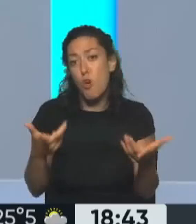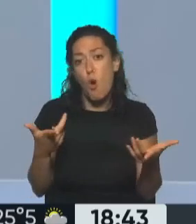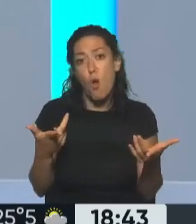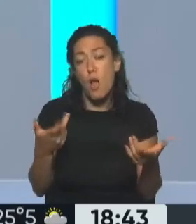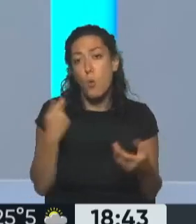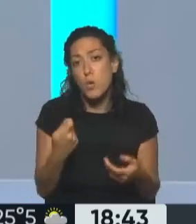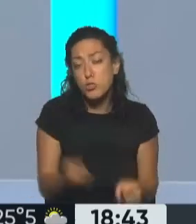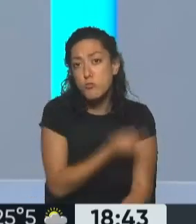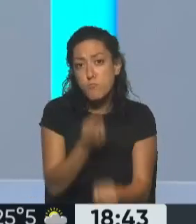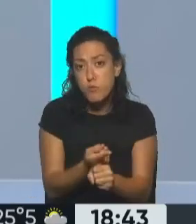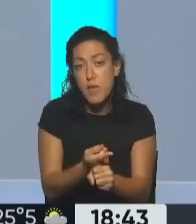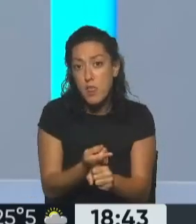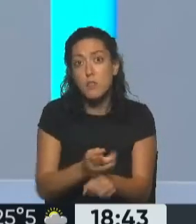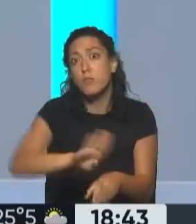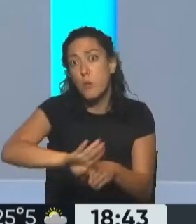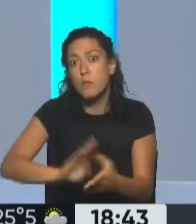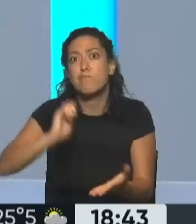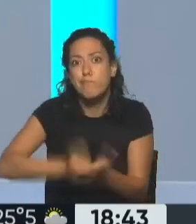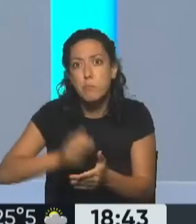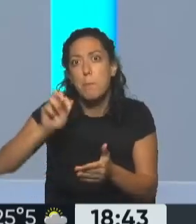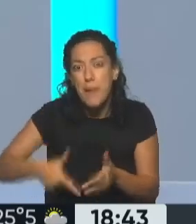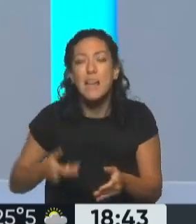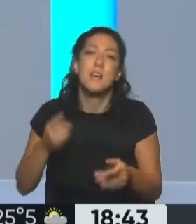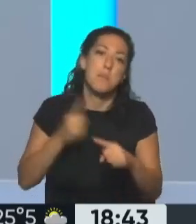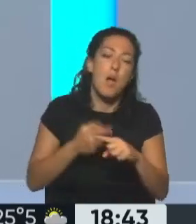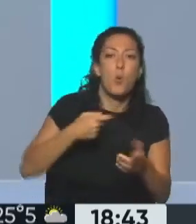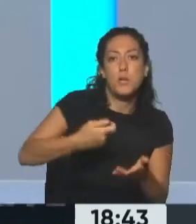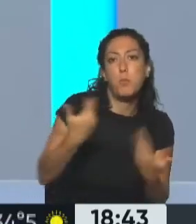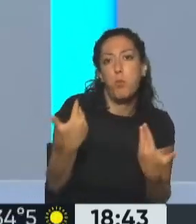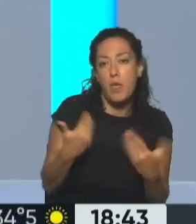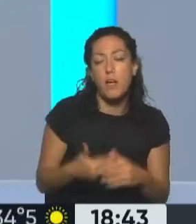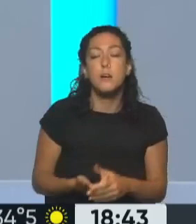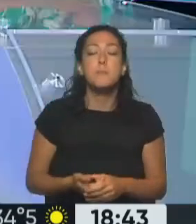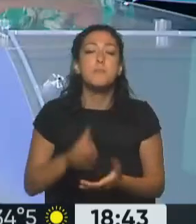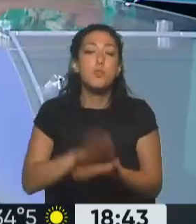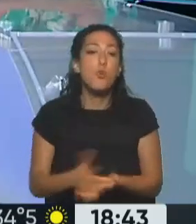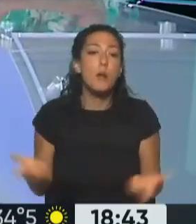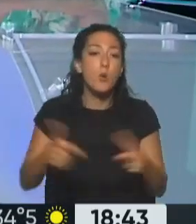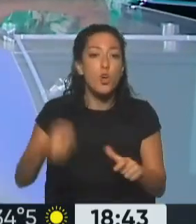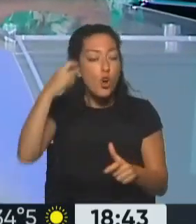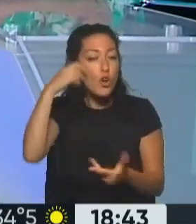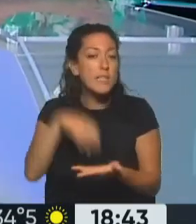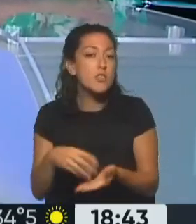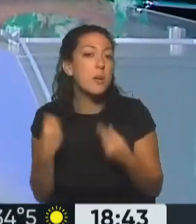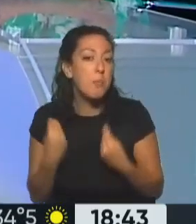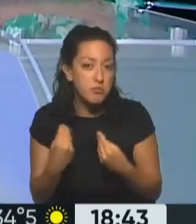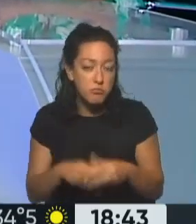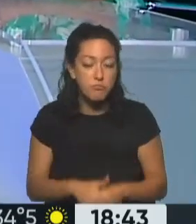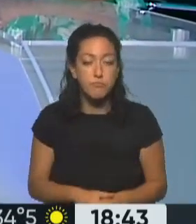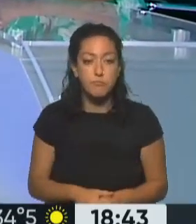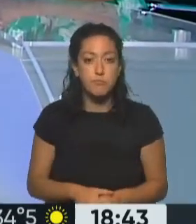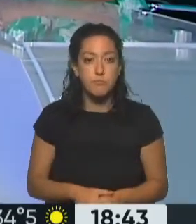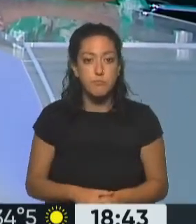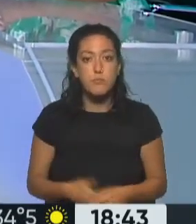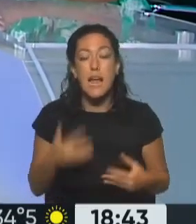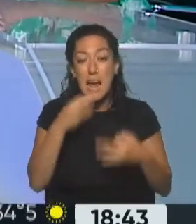virtual disponible las 24 horas para resolver toda consulta sin tener que dirigirse a una sucursal. Por otro lado, las